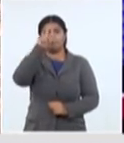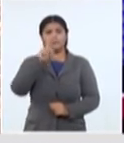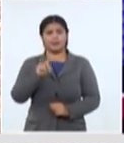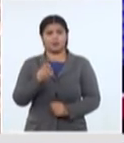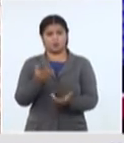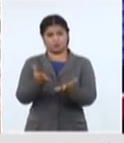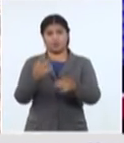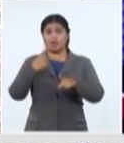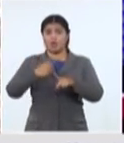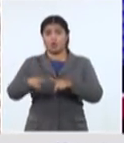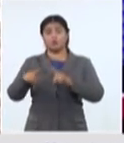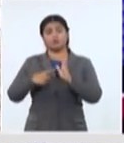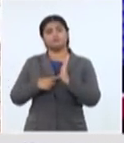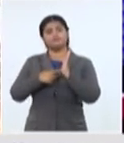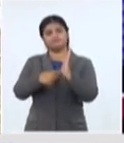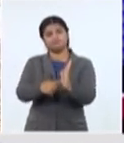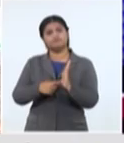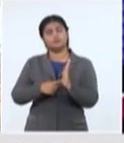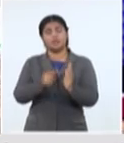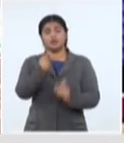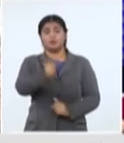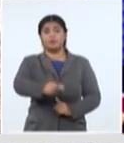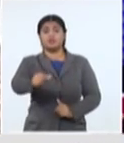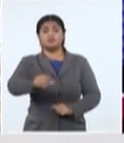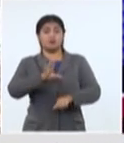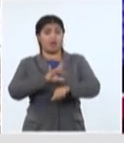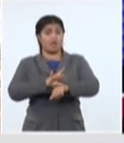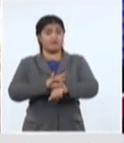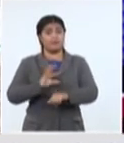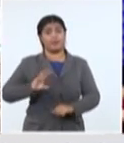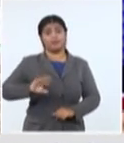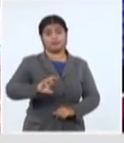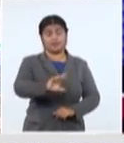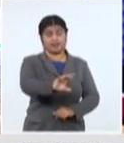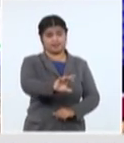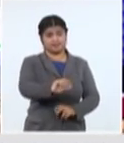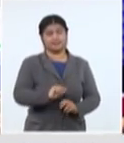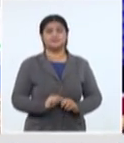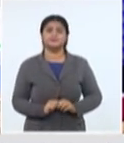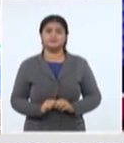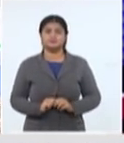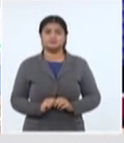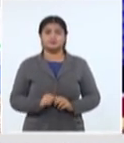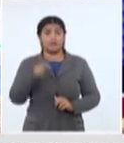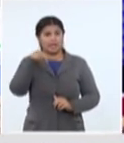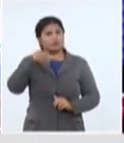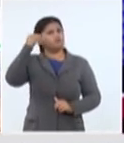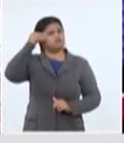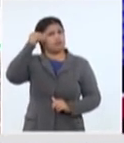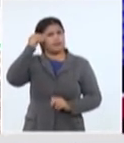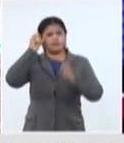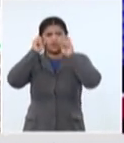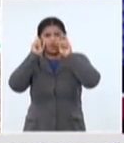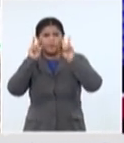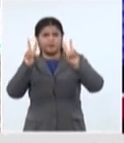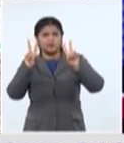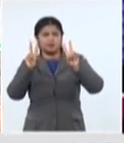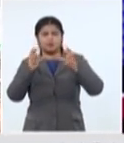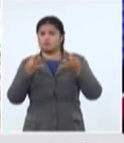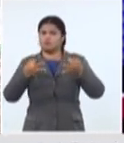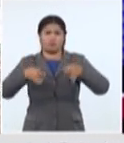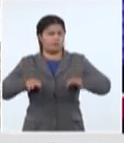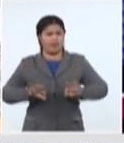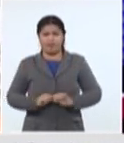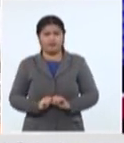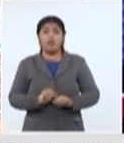para los pacientes oncológicos, atendiendo a que ellos ya han aprendido a vivir con su enfermedad también en este contexto,